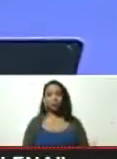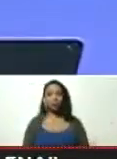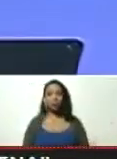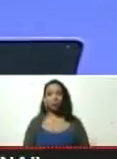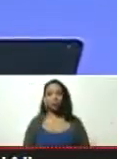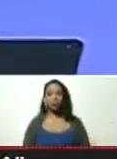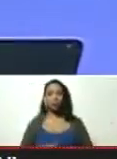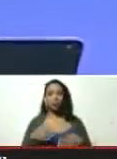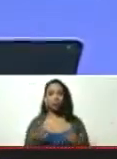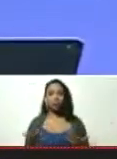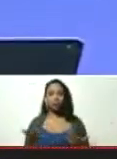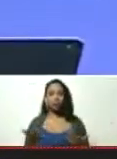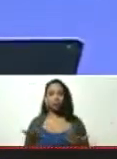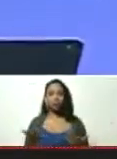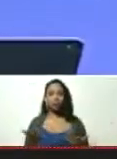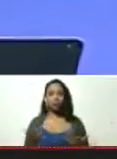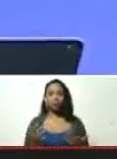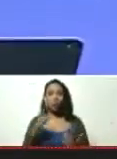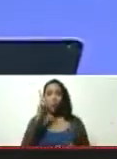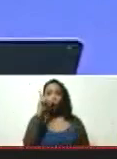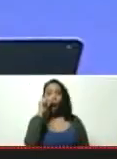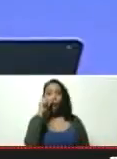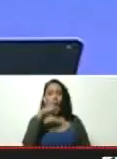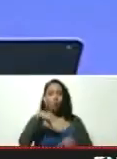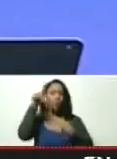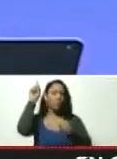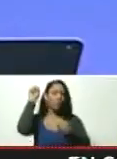de un hombre único.